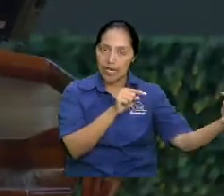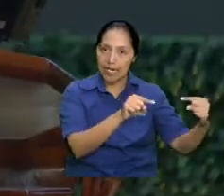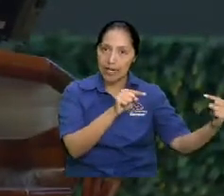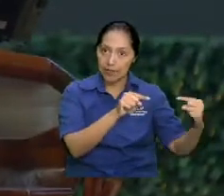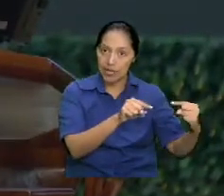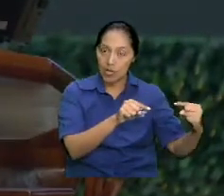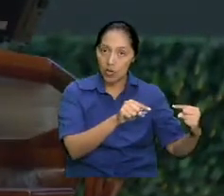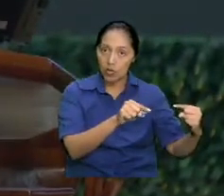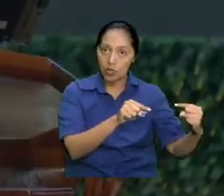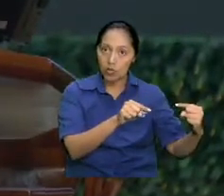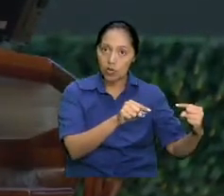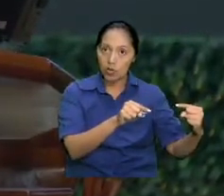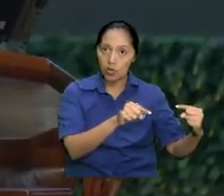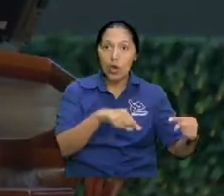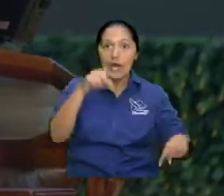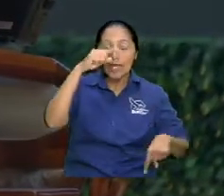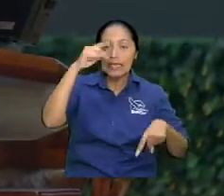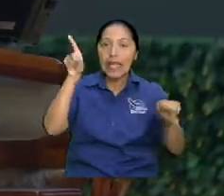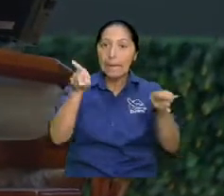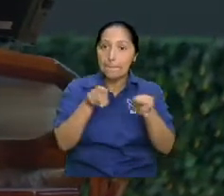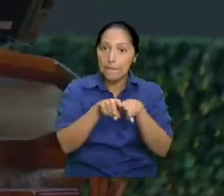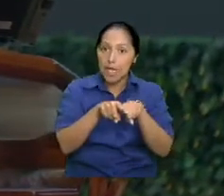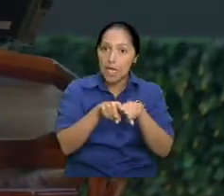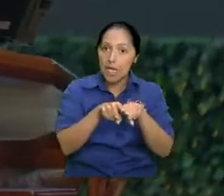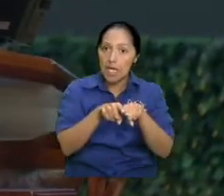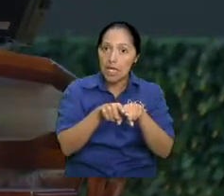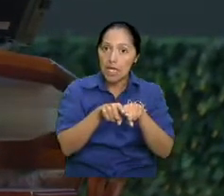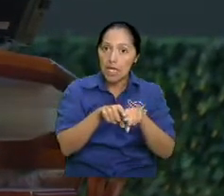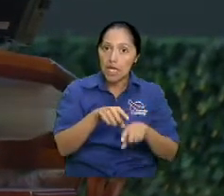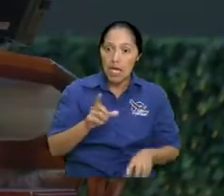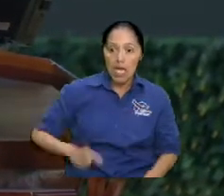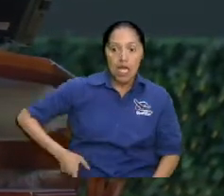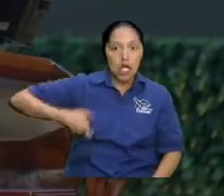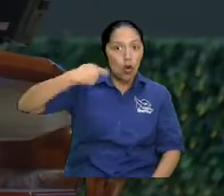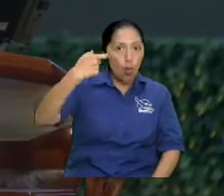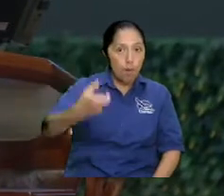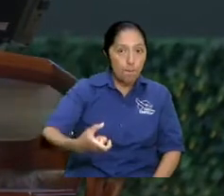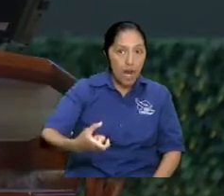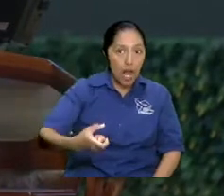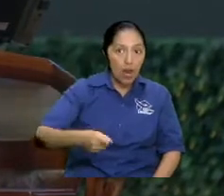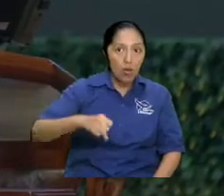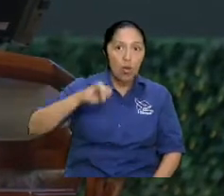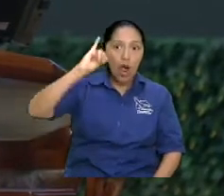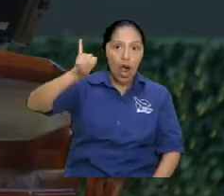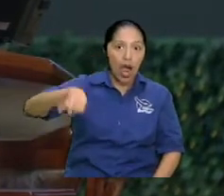Los madianitas. ¿Y qué hicieron con él? Lo vendieron.